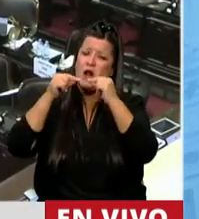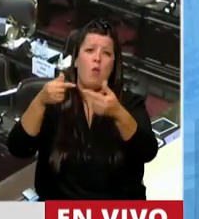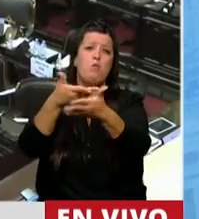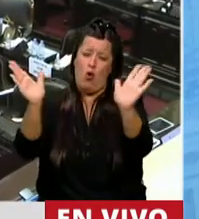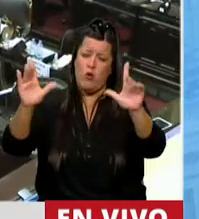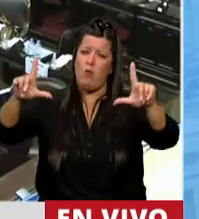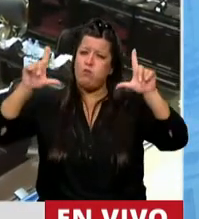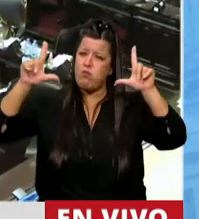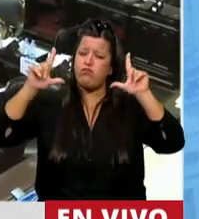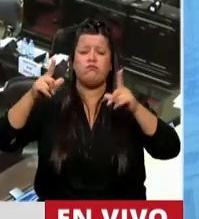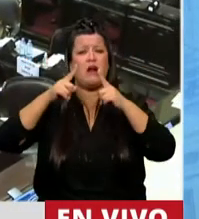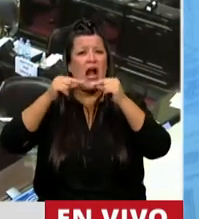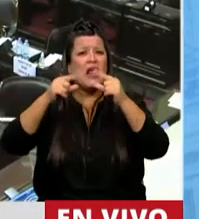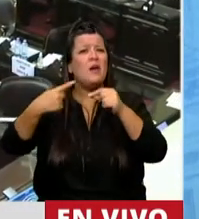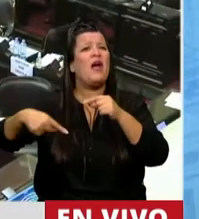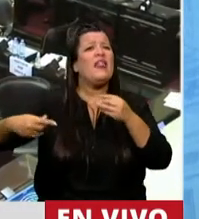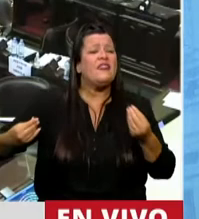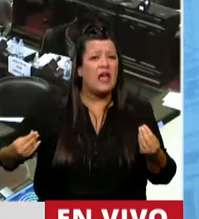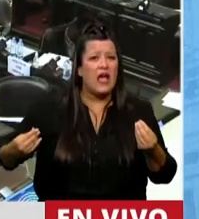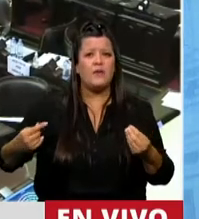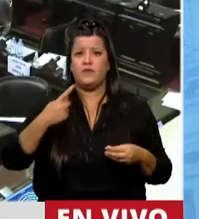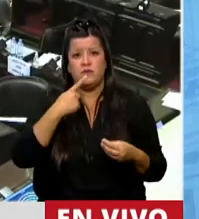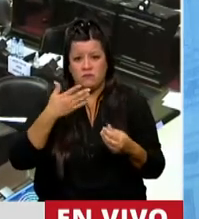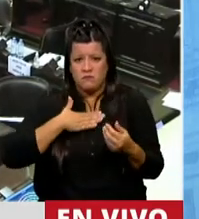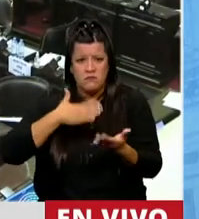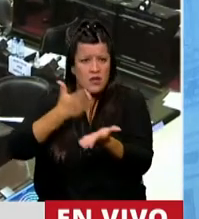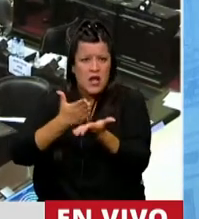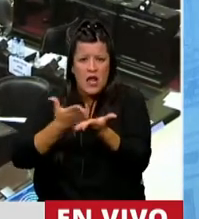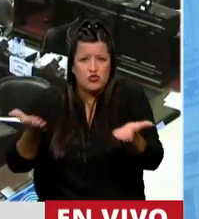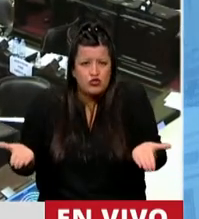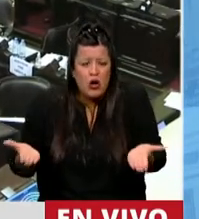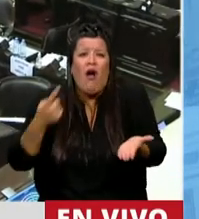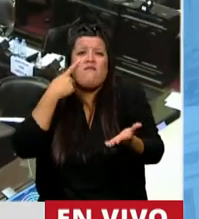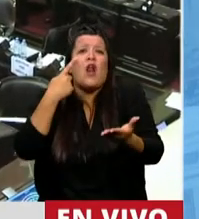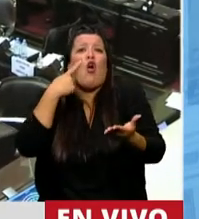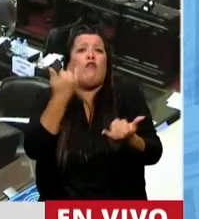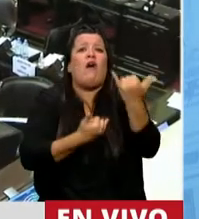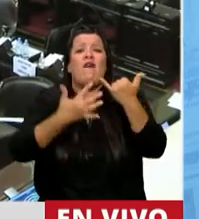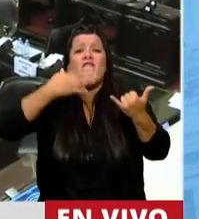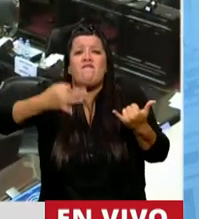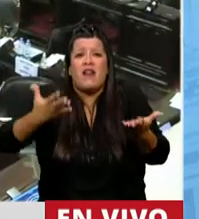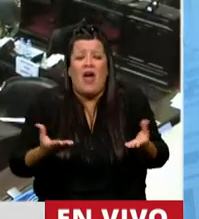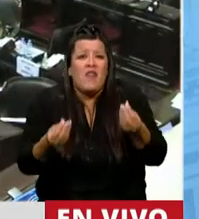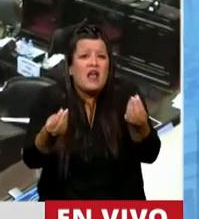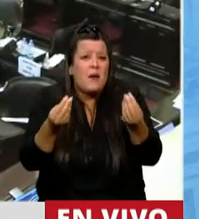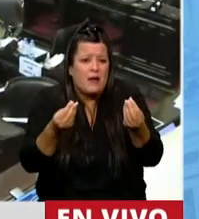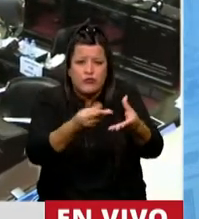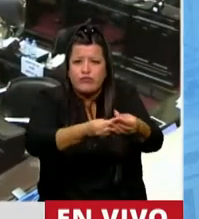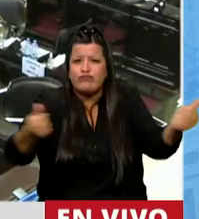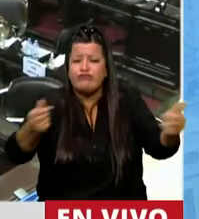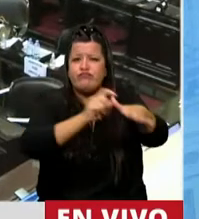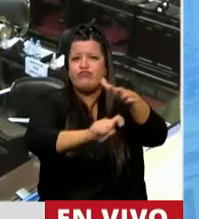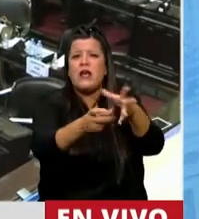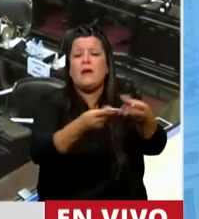públicamente, legítimamente, su derecho de conocer la verdad de lo sucedido